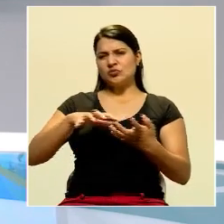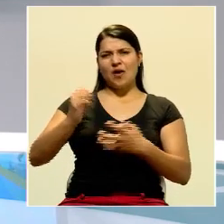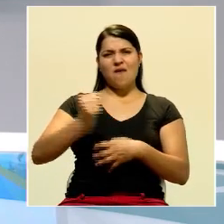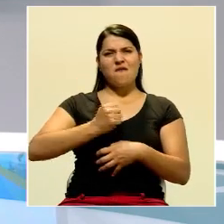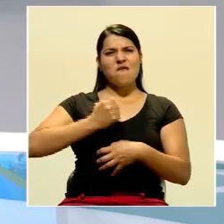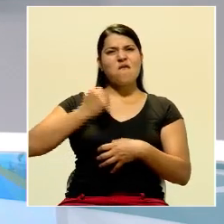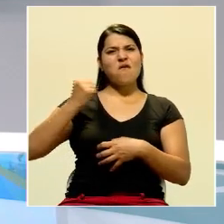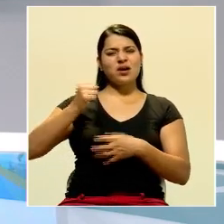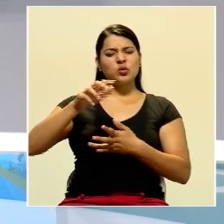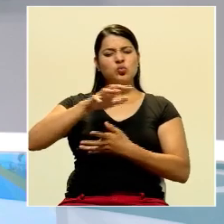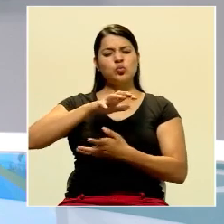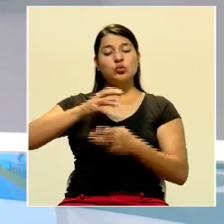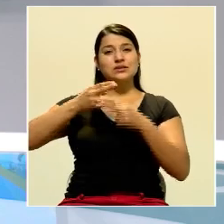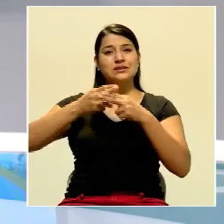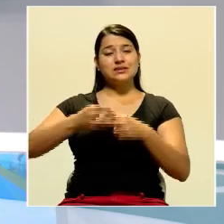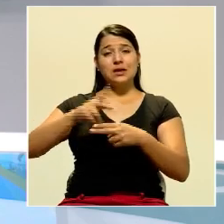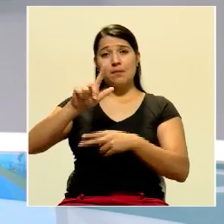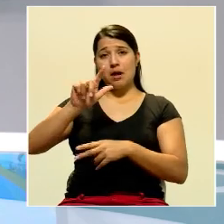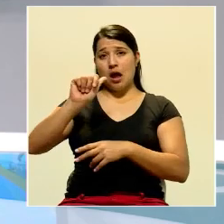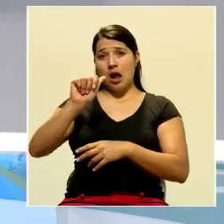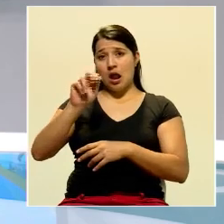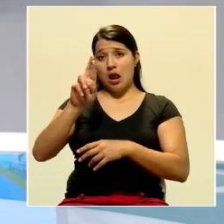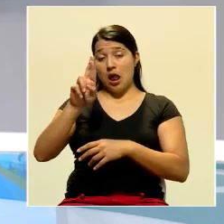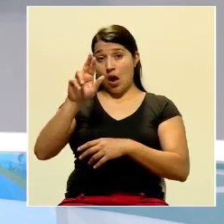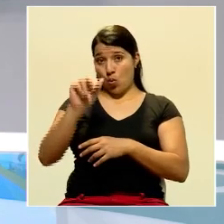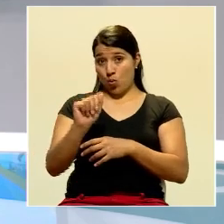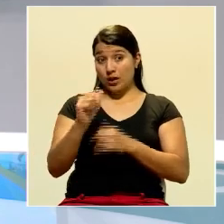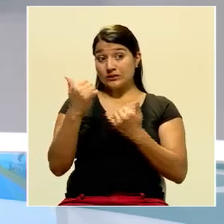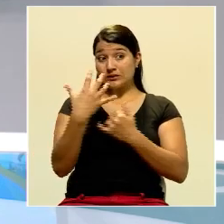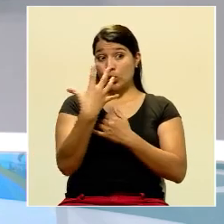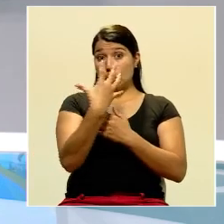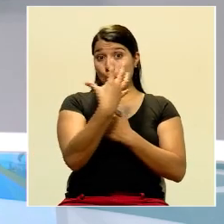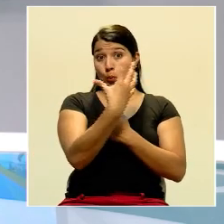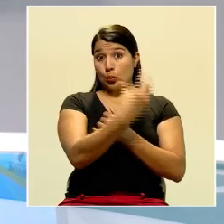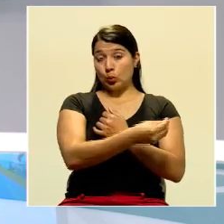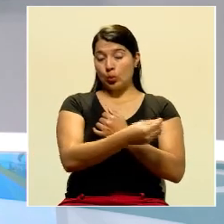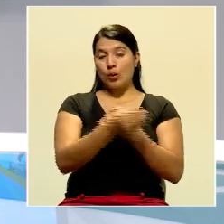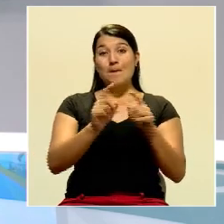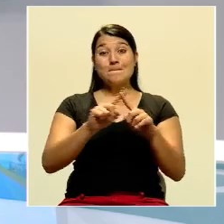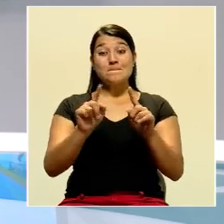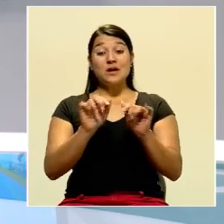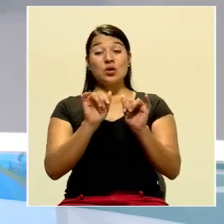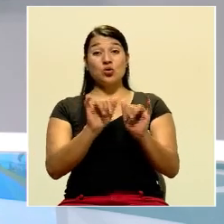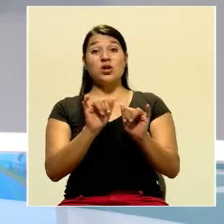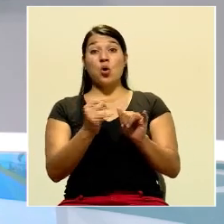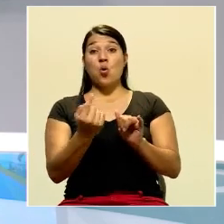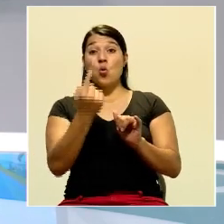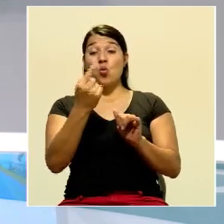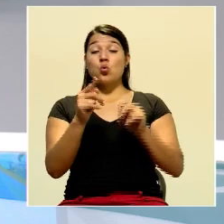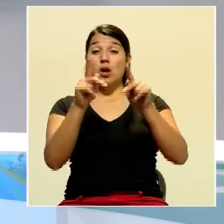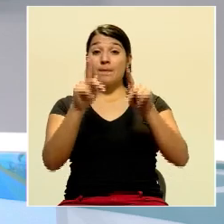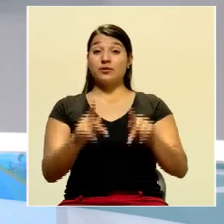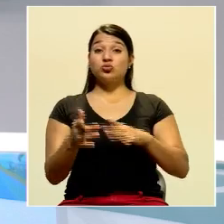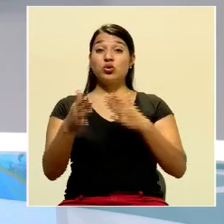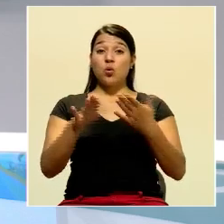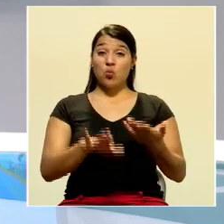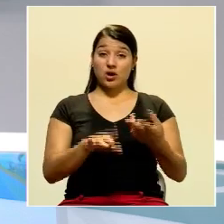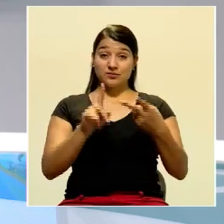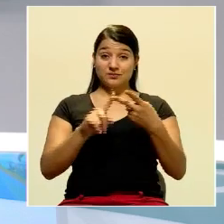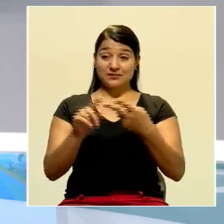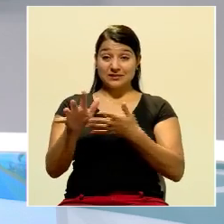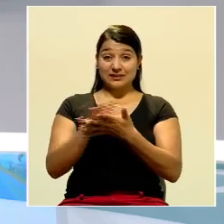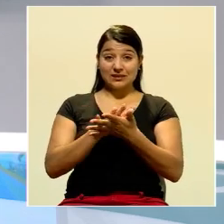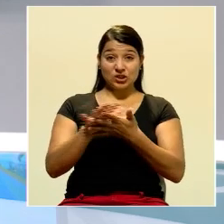se debilita a medida que se adentra en el continente, dejando al menos un muerto, destrucción